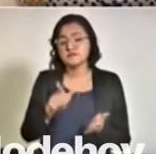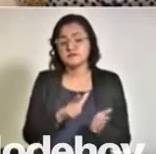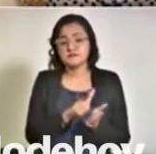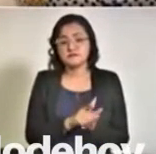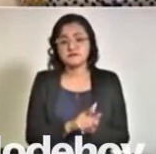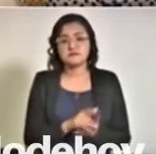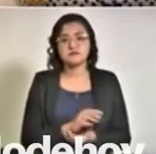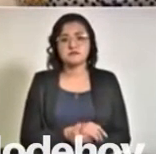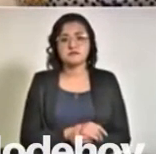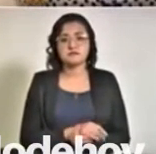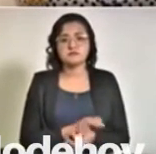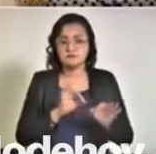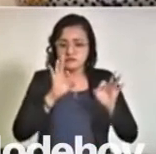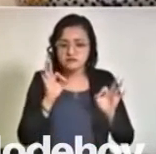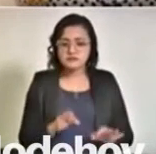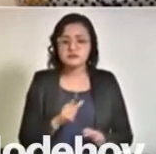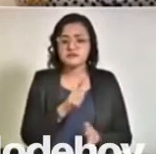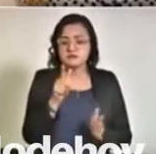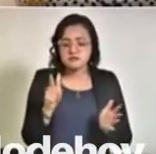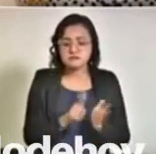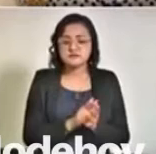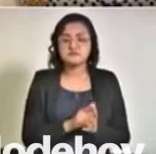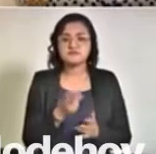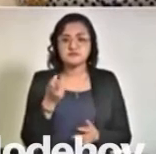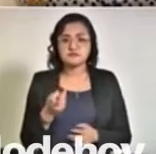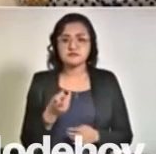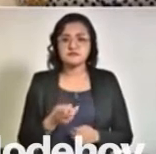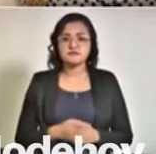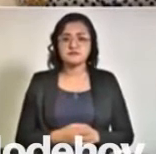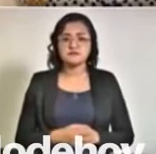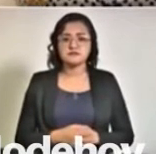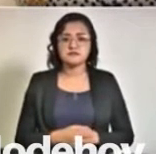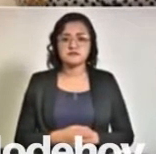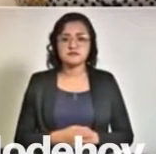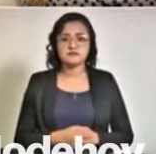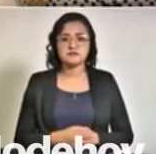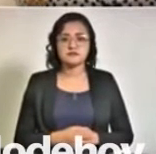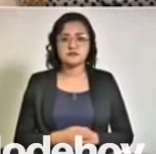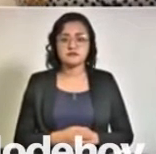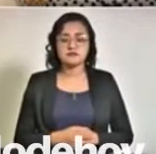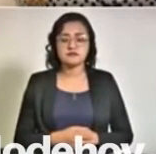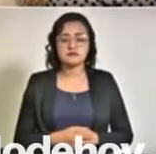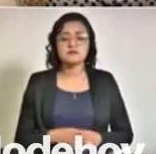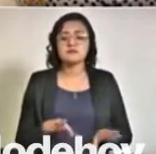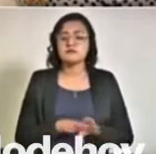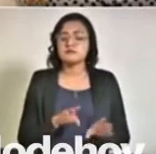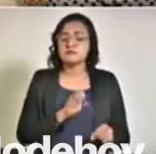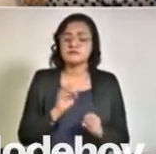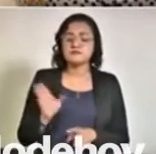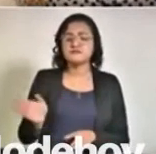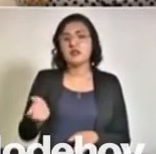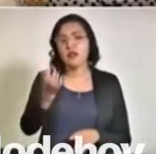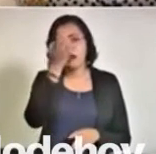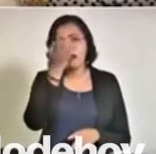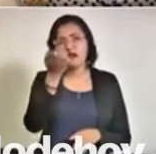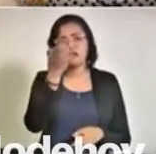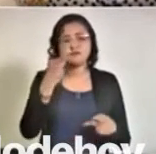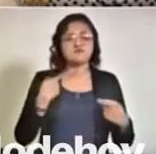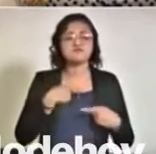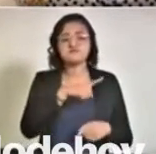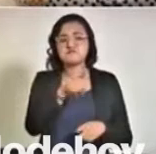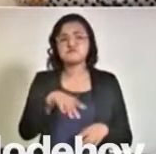la estricta aplicación de la ley que se dejen de engañar a la gente